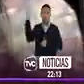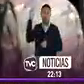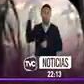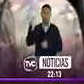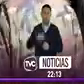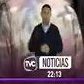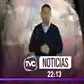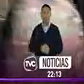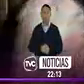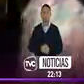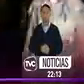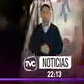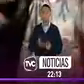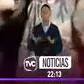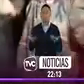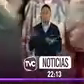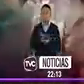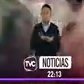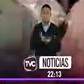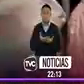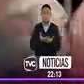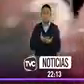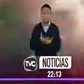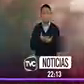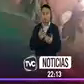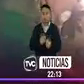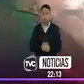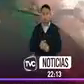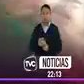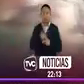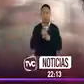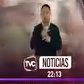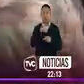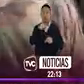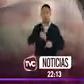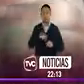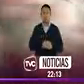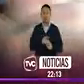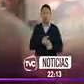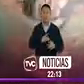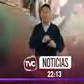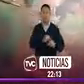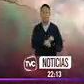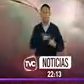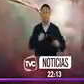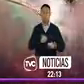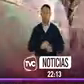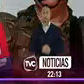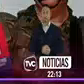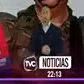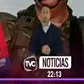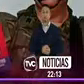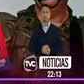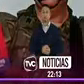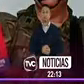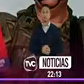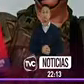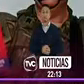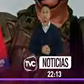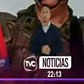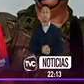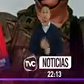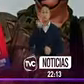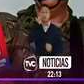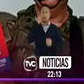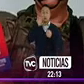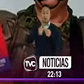frontera. La combinación con otros elementos determina como producto final este tipo de minas. Se mezcla con gasolina,